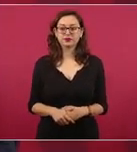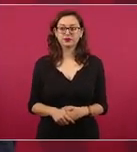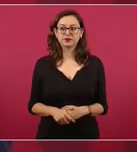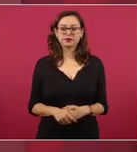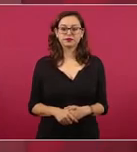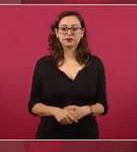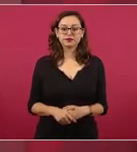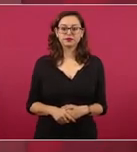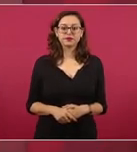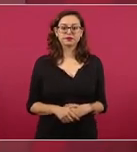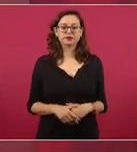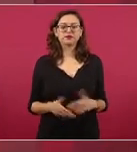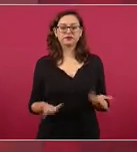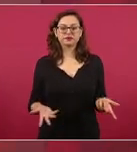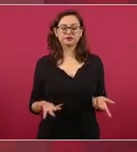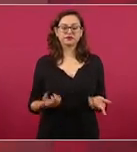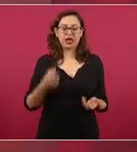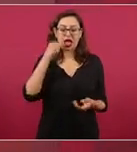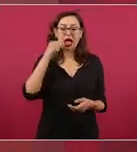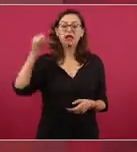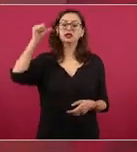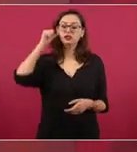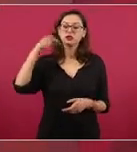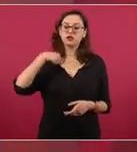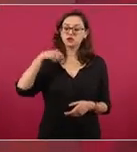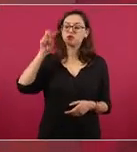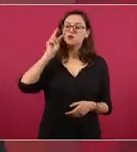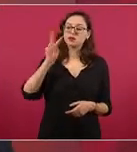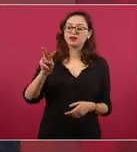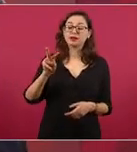a pesar del COVID todavía,